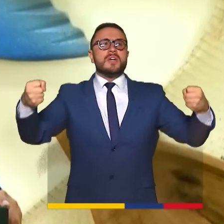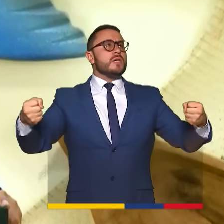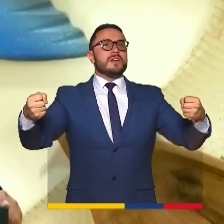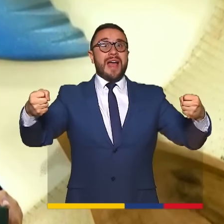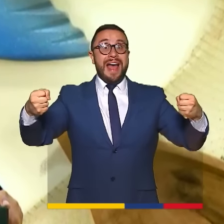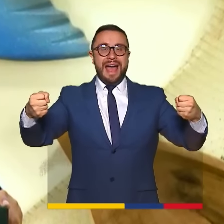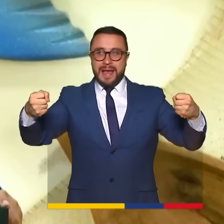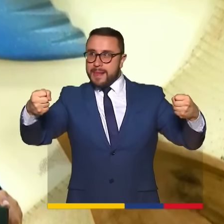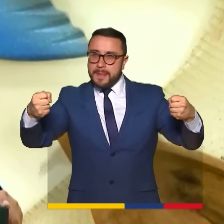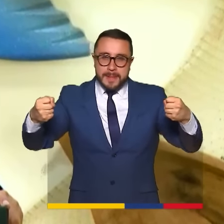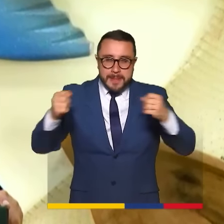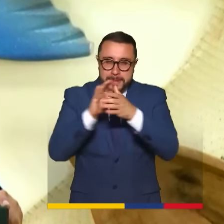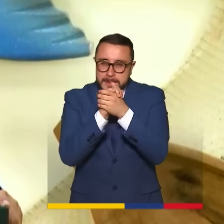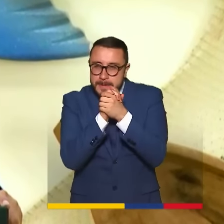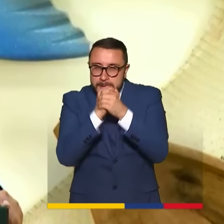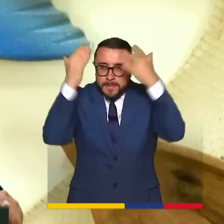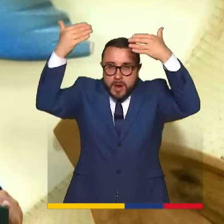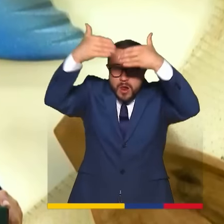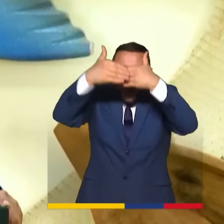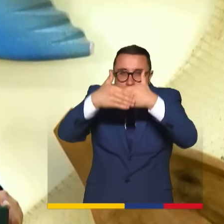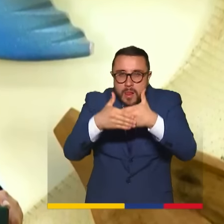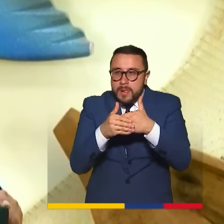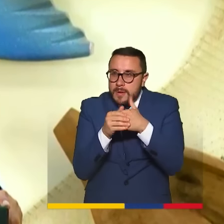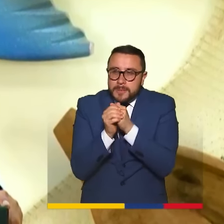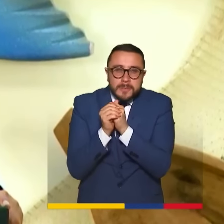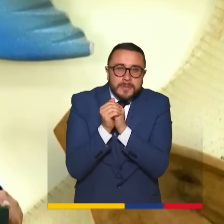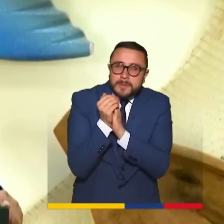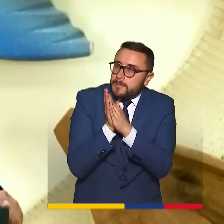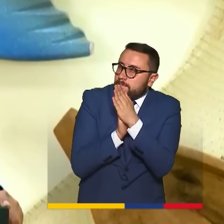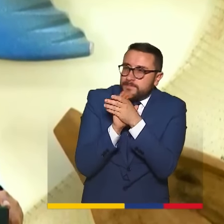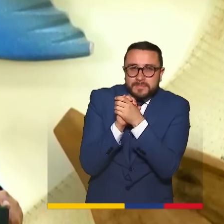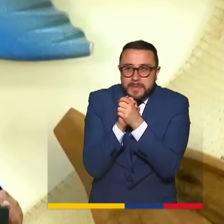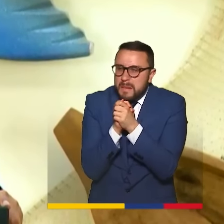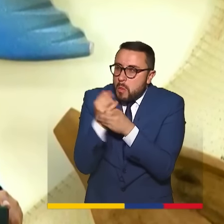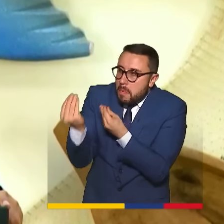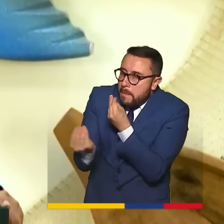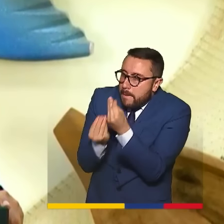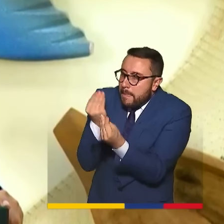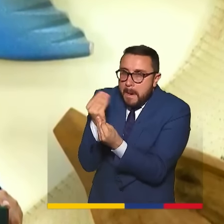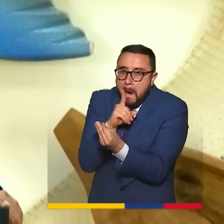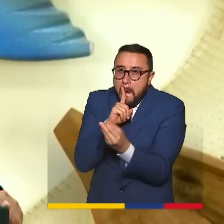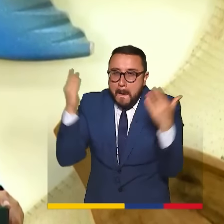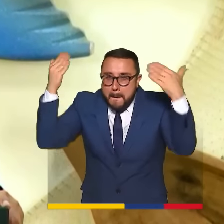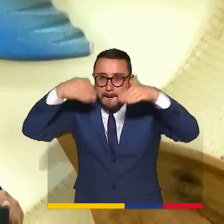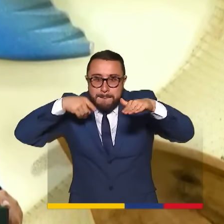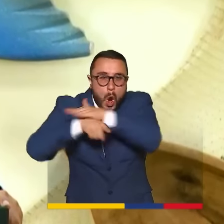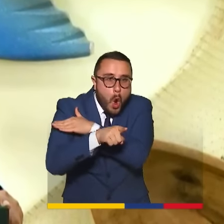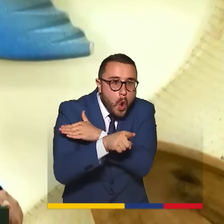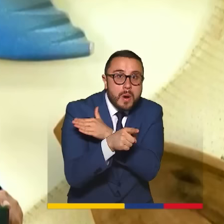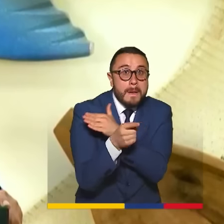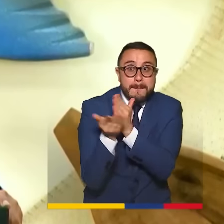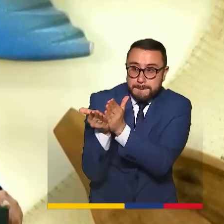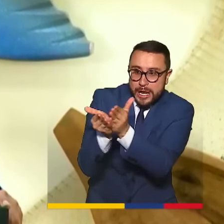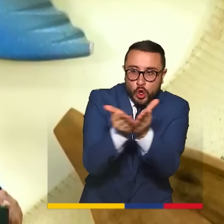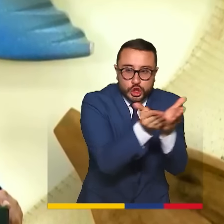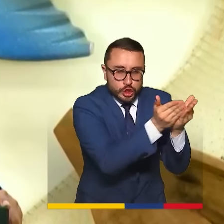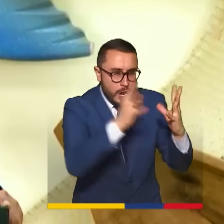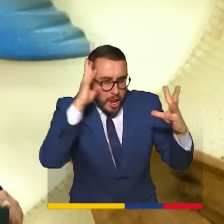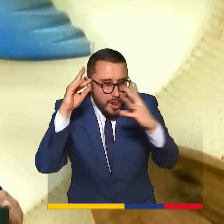gravitar en las clandestinidades del maredamen de los barcos, entre libros prohibidos y